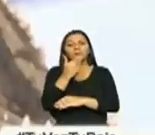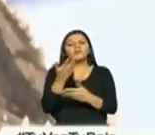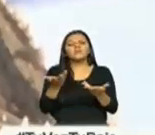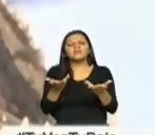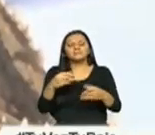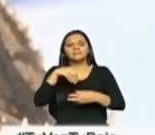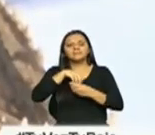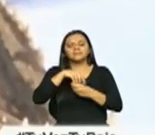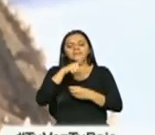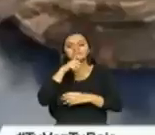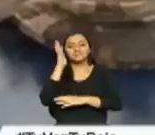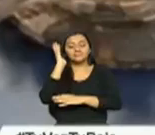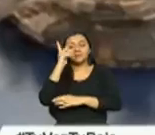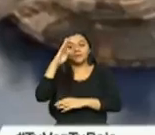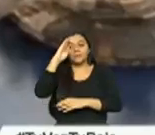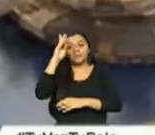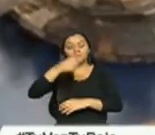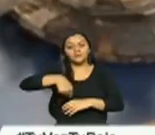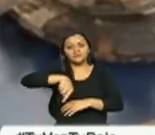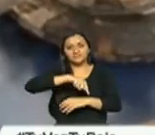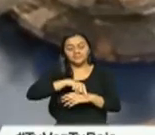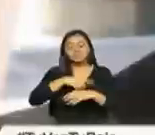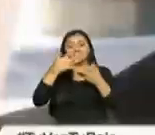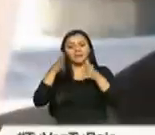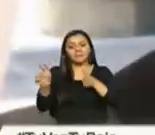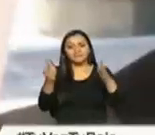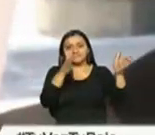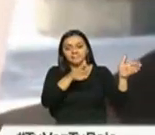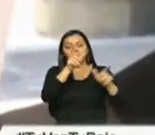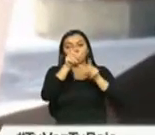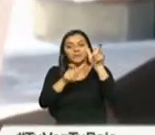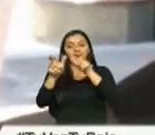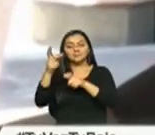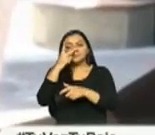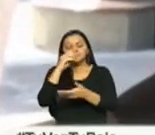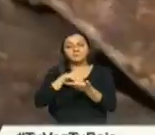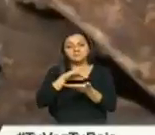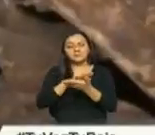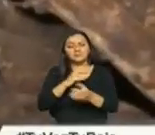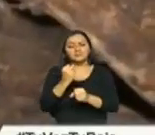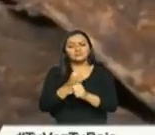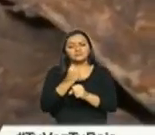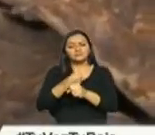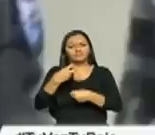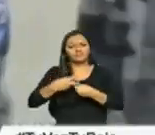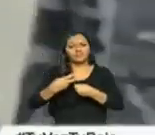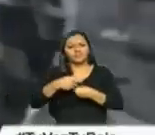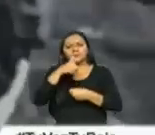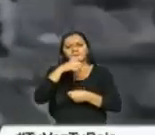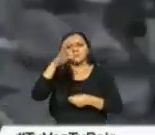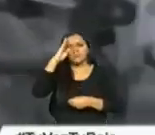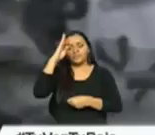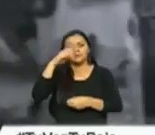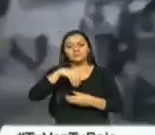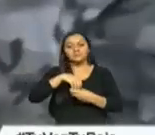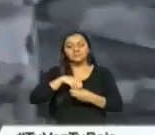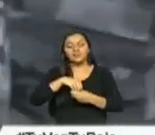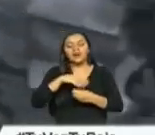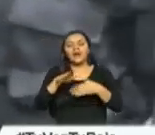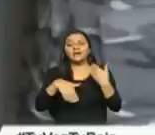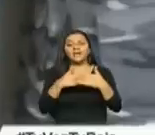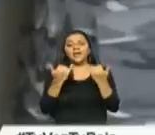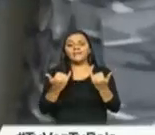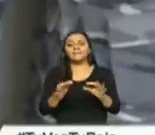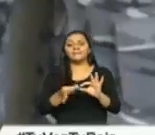están dando aquí los policías. De esta manera la ciudadanía constató el arduo trabajo que realizan los policías de la Unidad